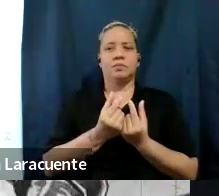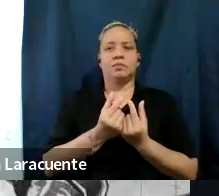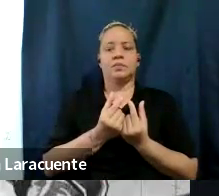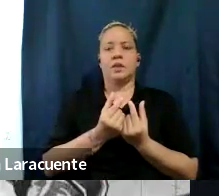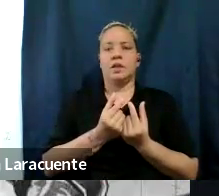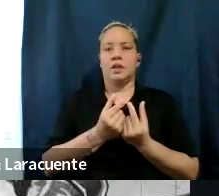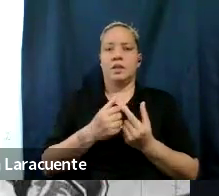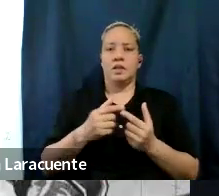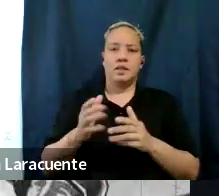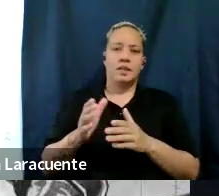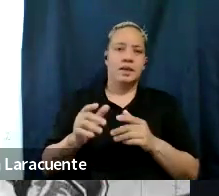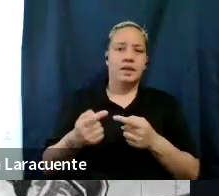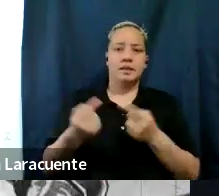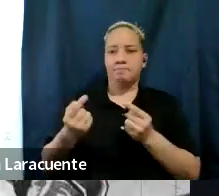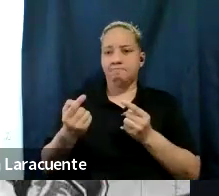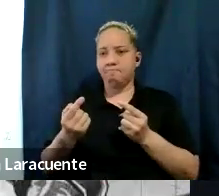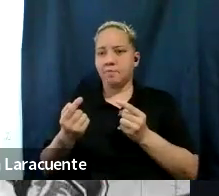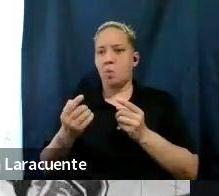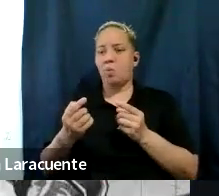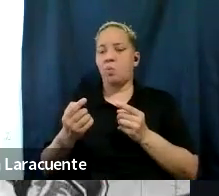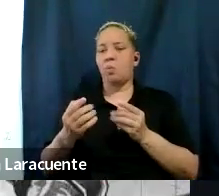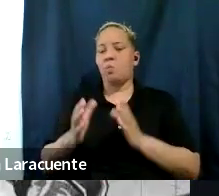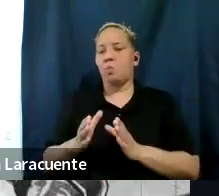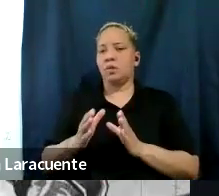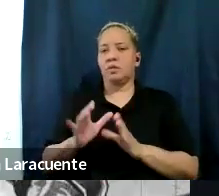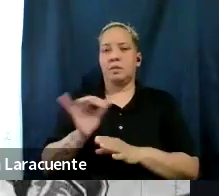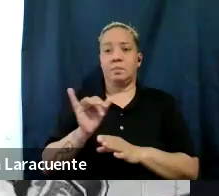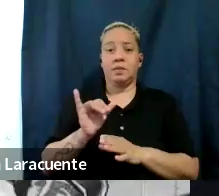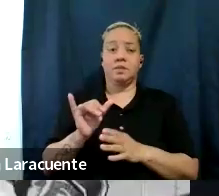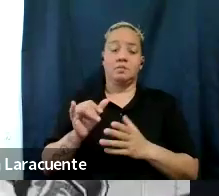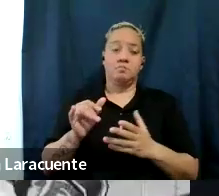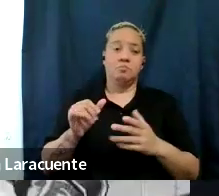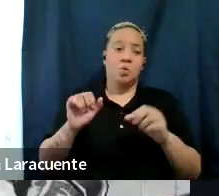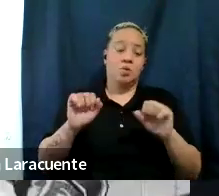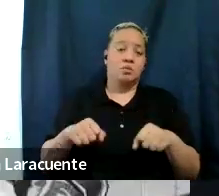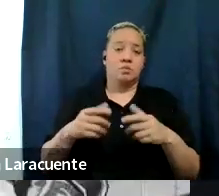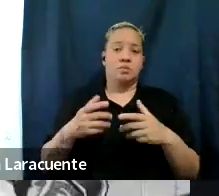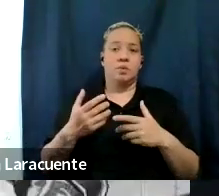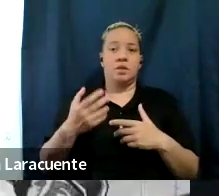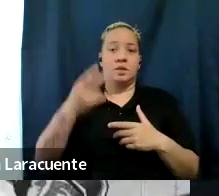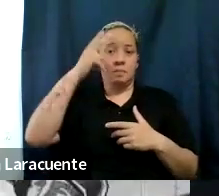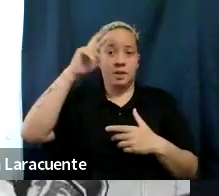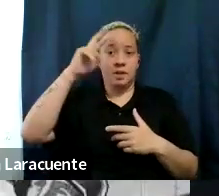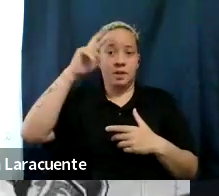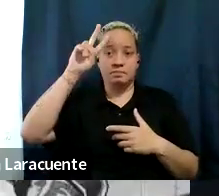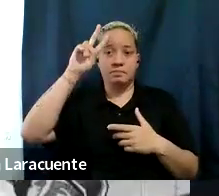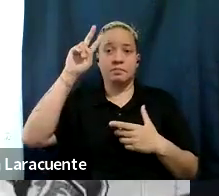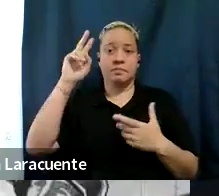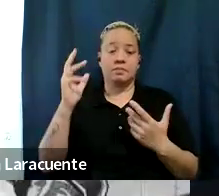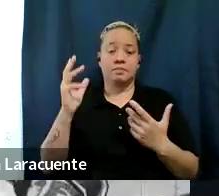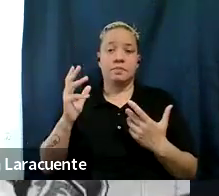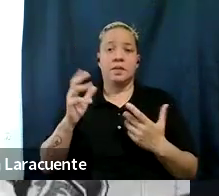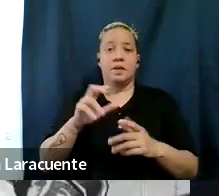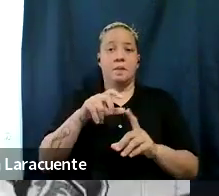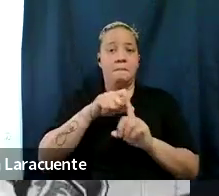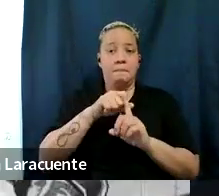radical, anarcosindicalista, pues también podría haber sufrido, en fin, por ese malentendido, podría haber acabado